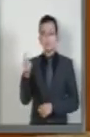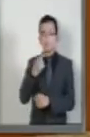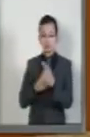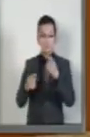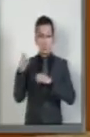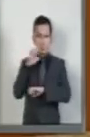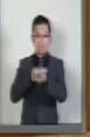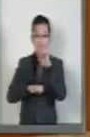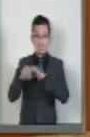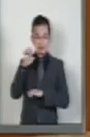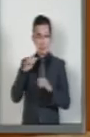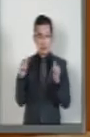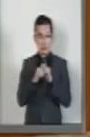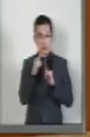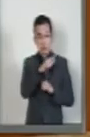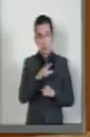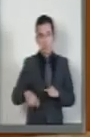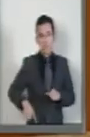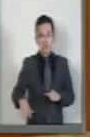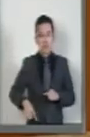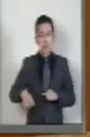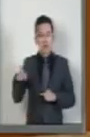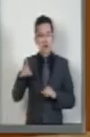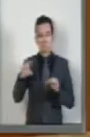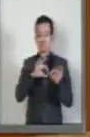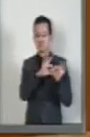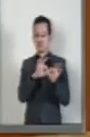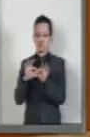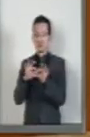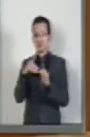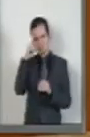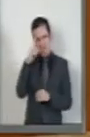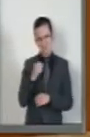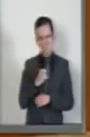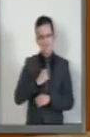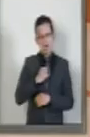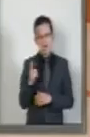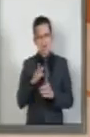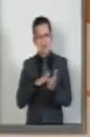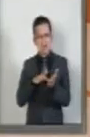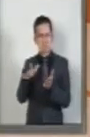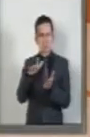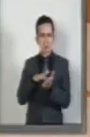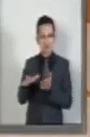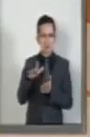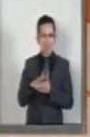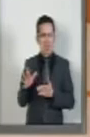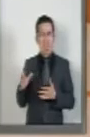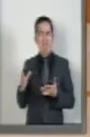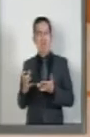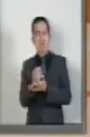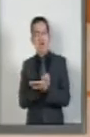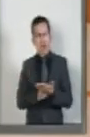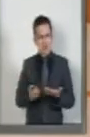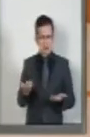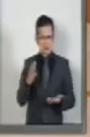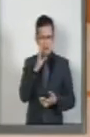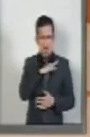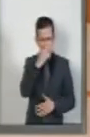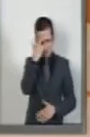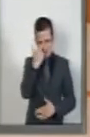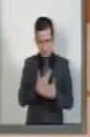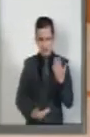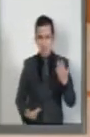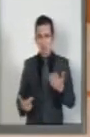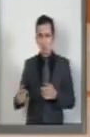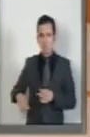altos funcionarios se alían para obtener beneficios indebidos. El gobierno tras gobierno se ven